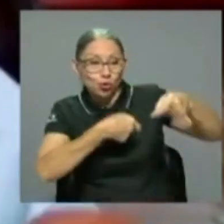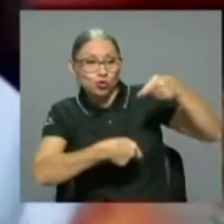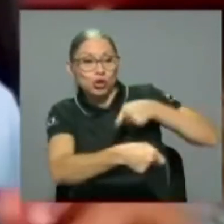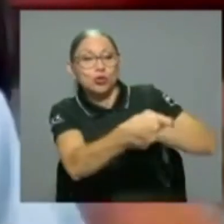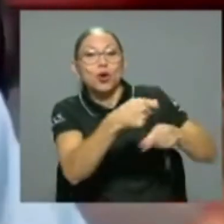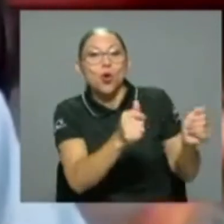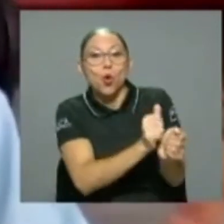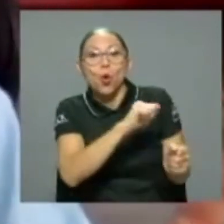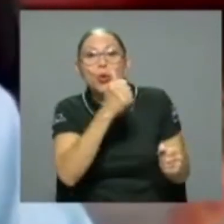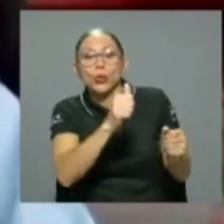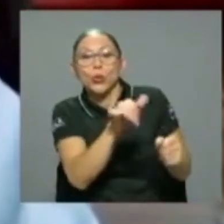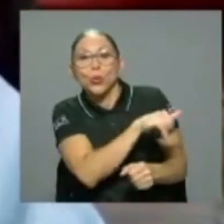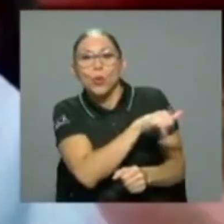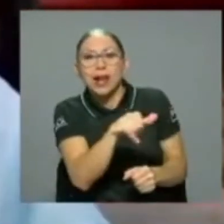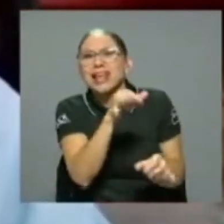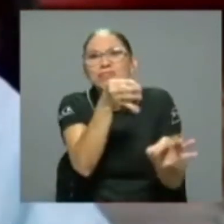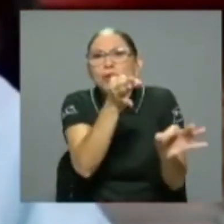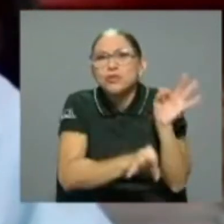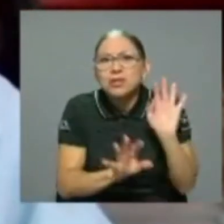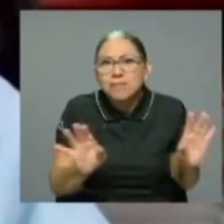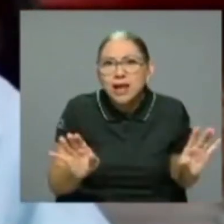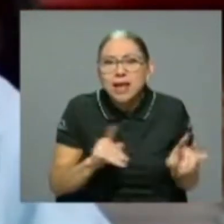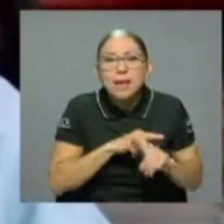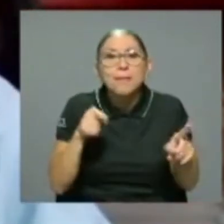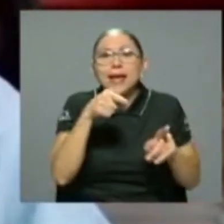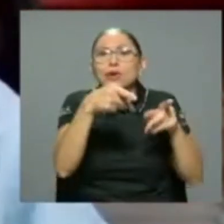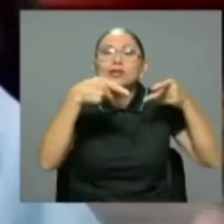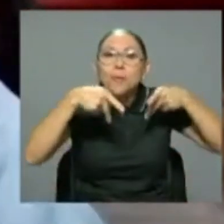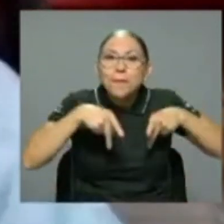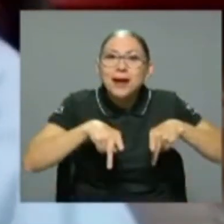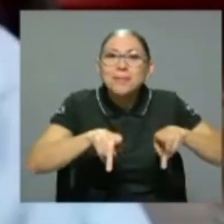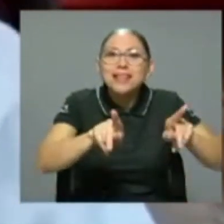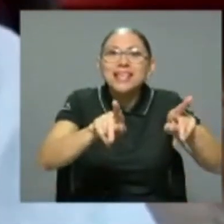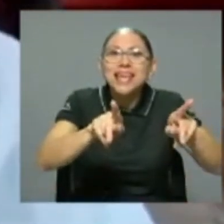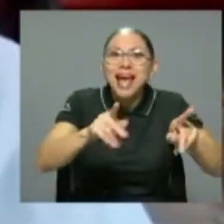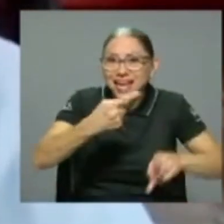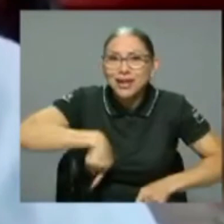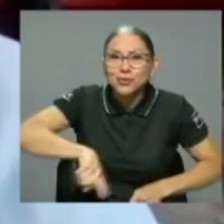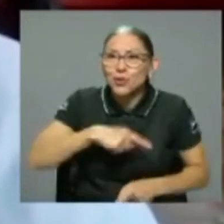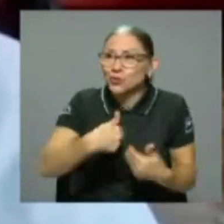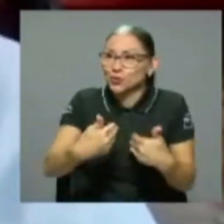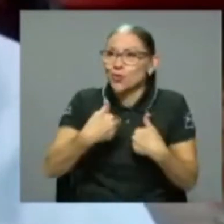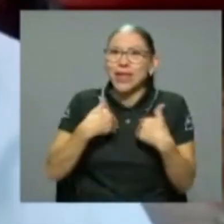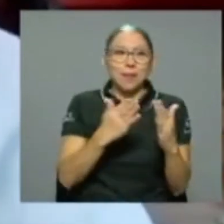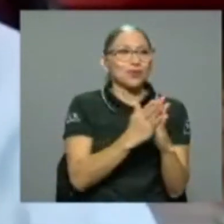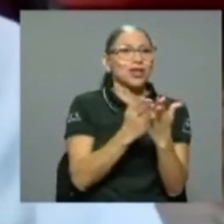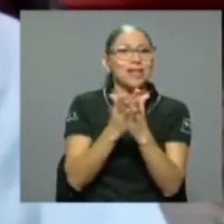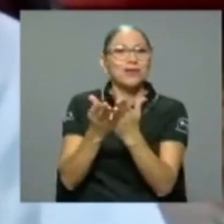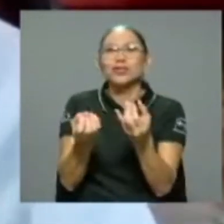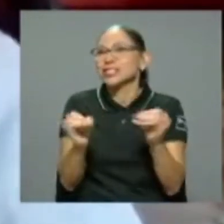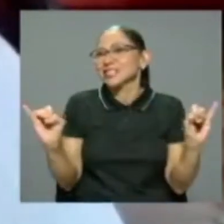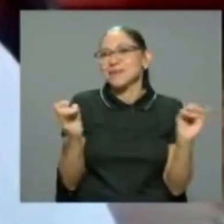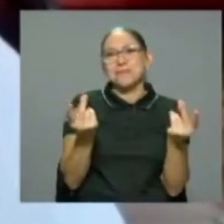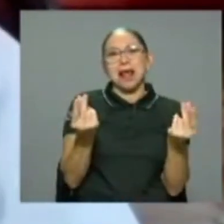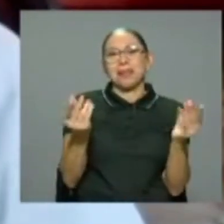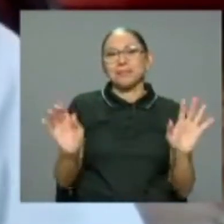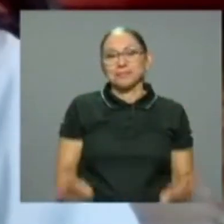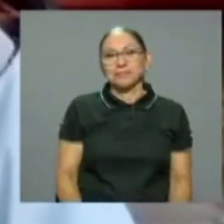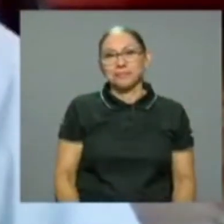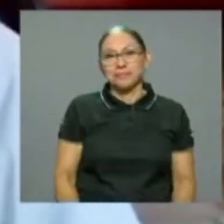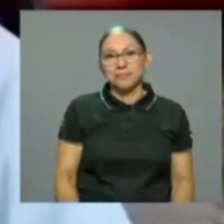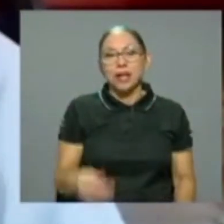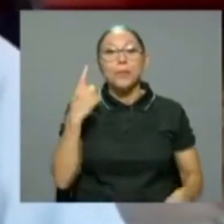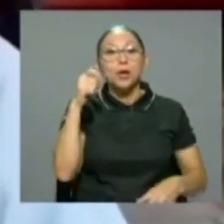simple, pero eso nos permitía tener libros sin plata. Porque el problema era